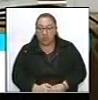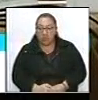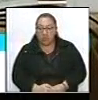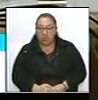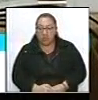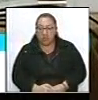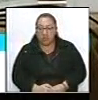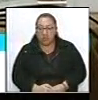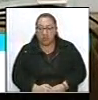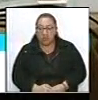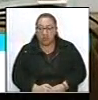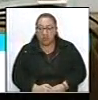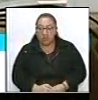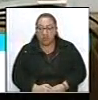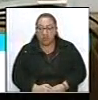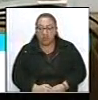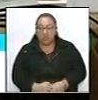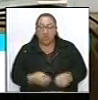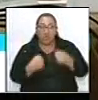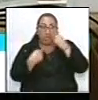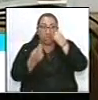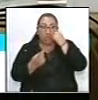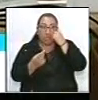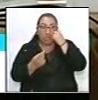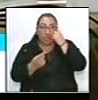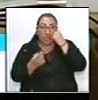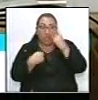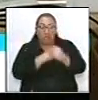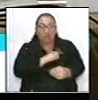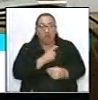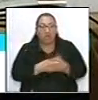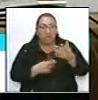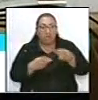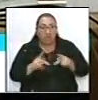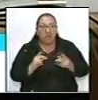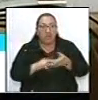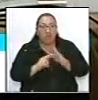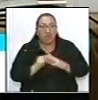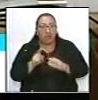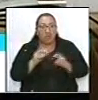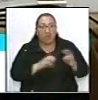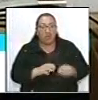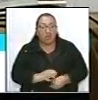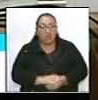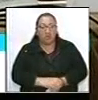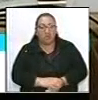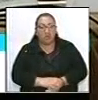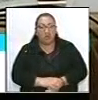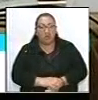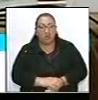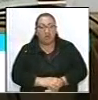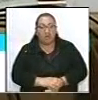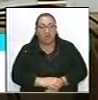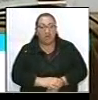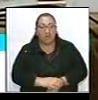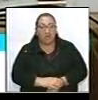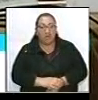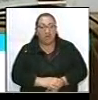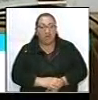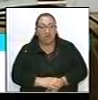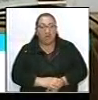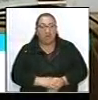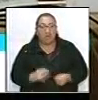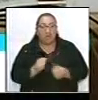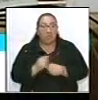ese fortalecimiento que permita que desarrollen su actividad con la seguridad de tener